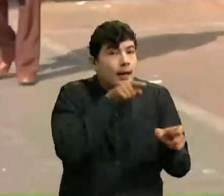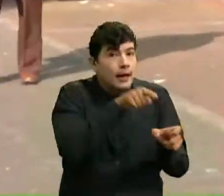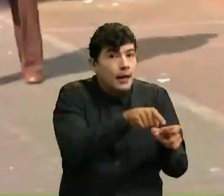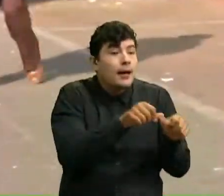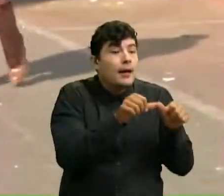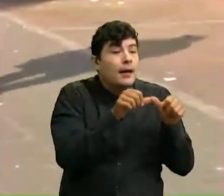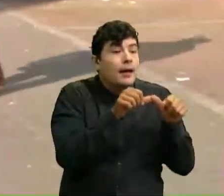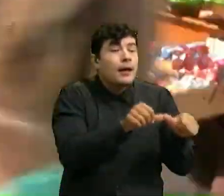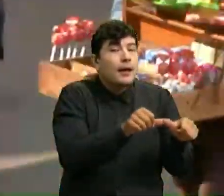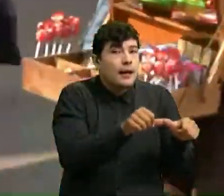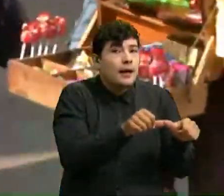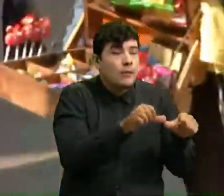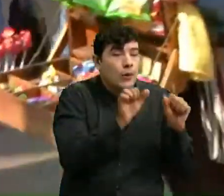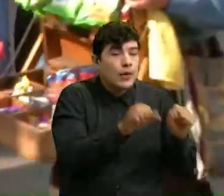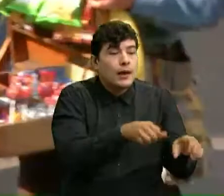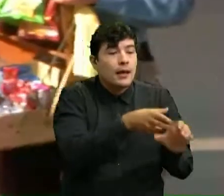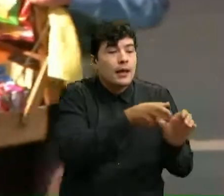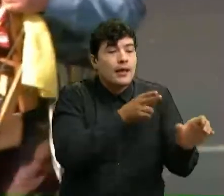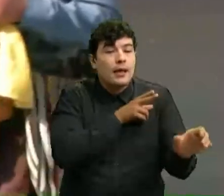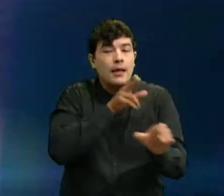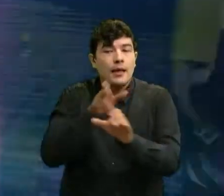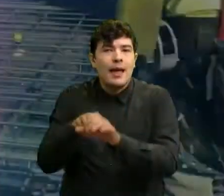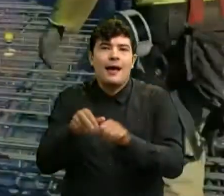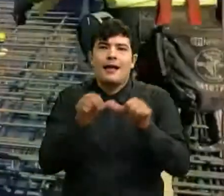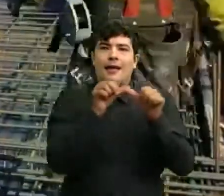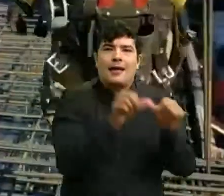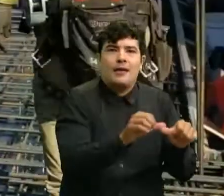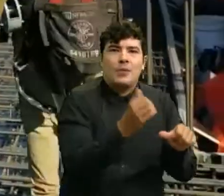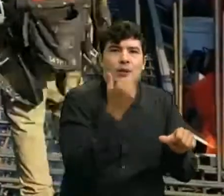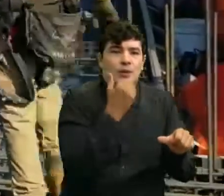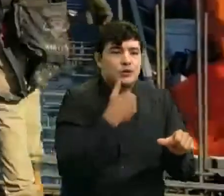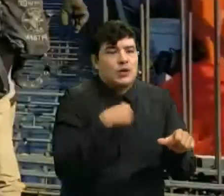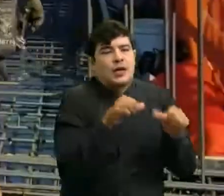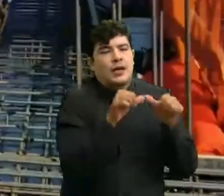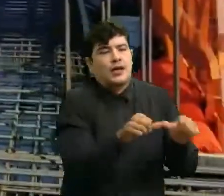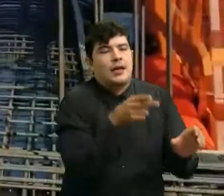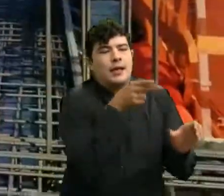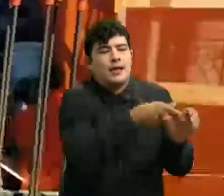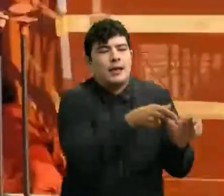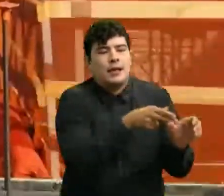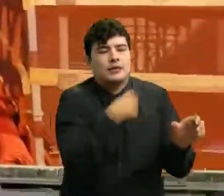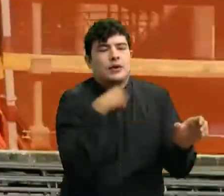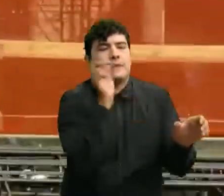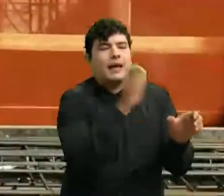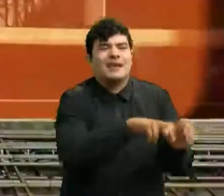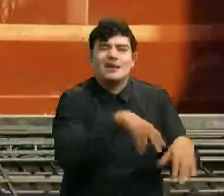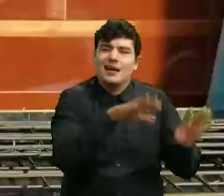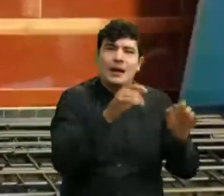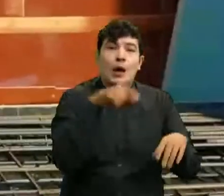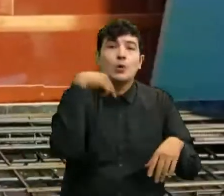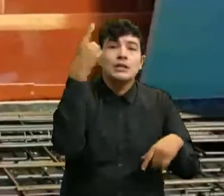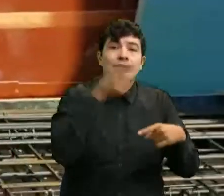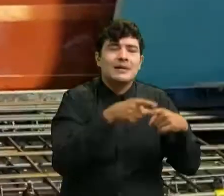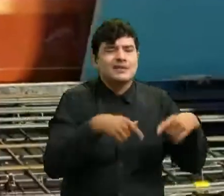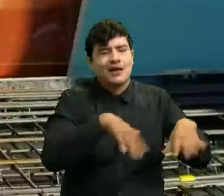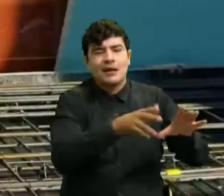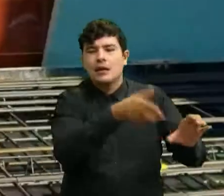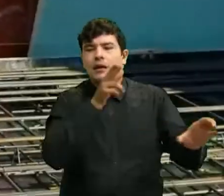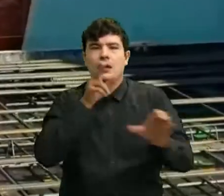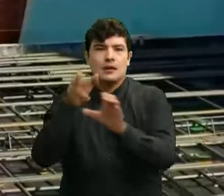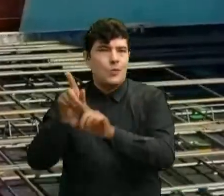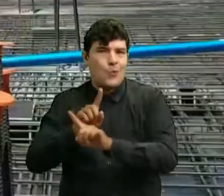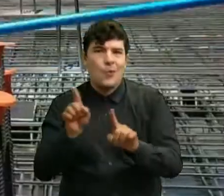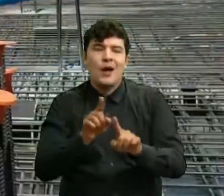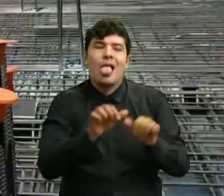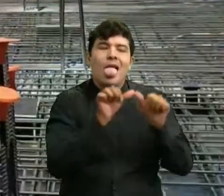de este régimen que elige al otro, debe esperar 5 años. Pero aparte de esperar los 5 años, hay